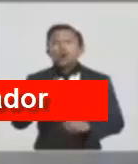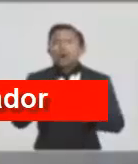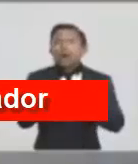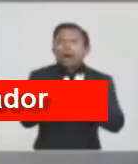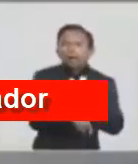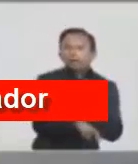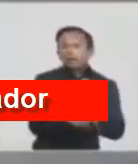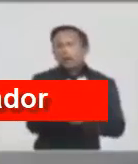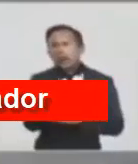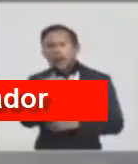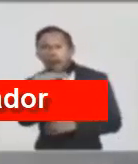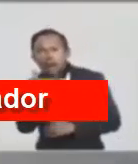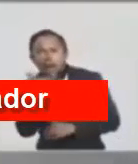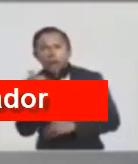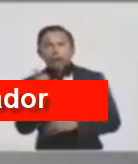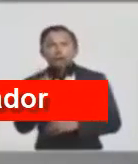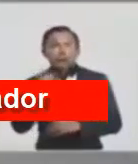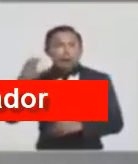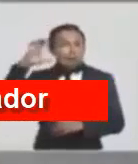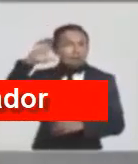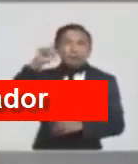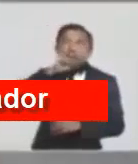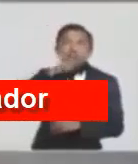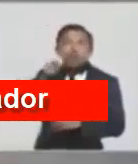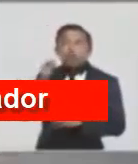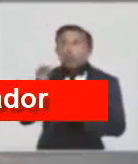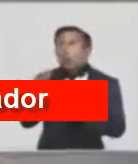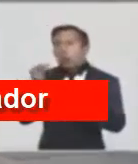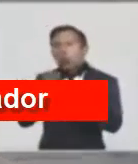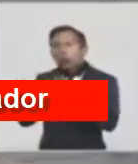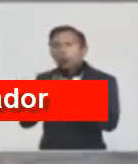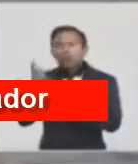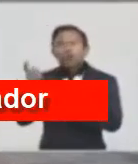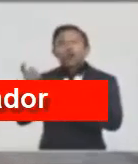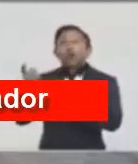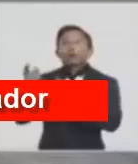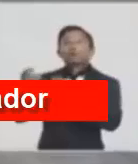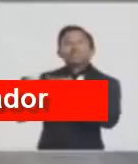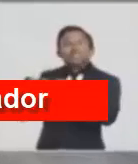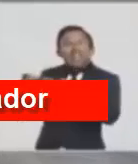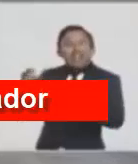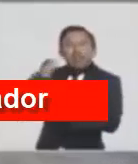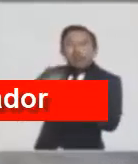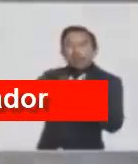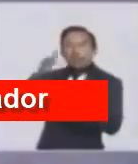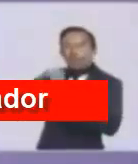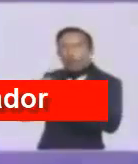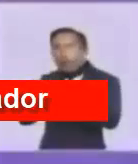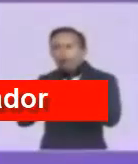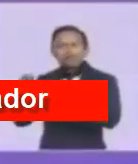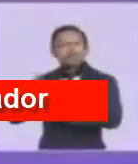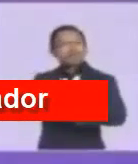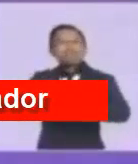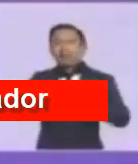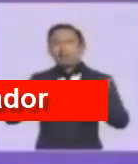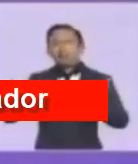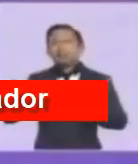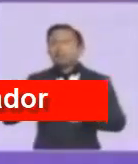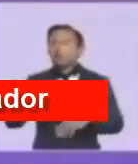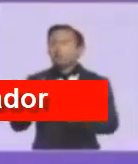país. Y que los invitamos a que no se crean estas mentiras y que realmente se metan a hacer sus análisis